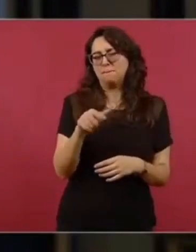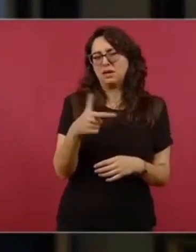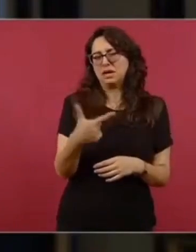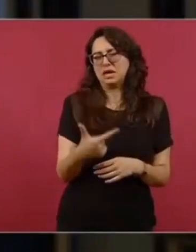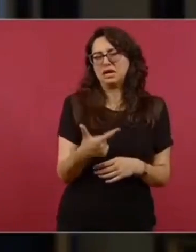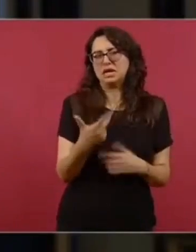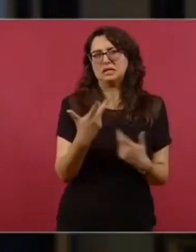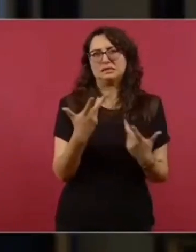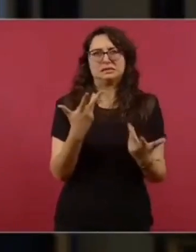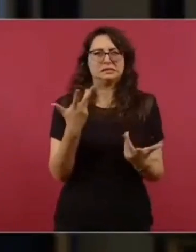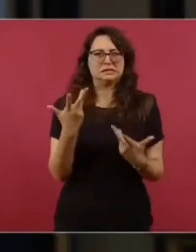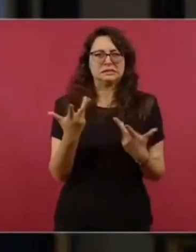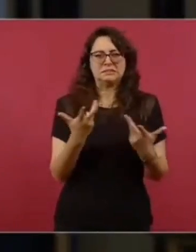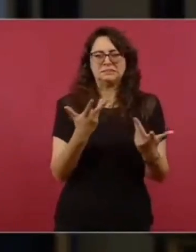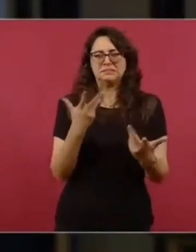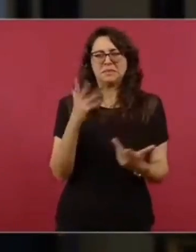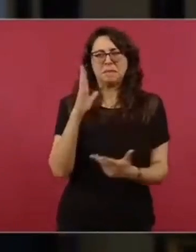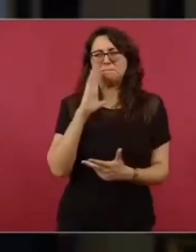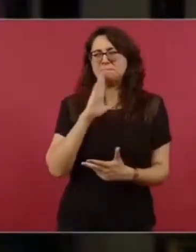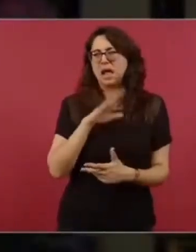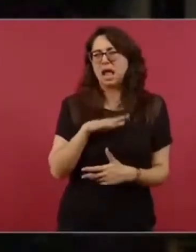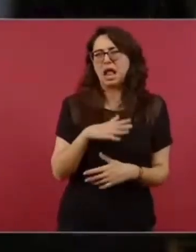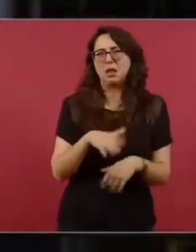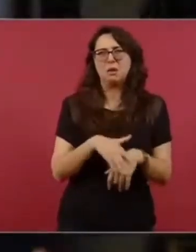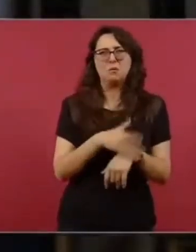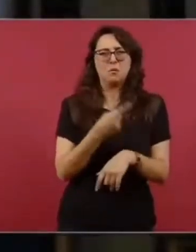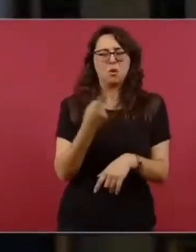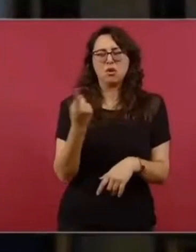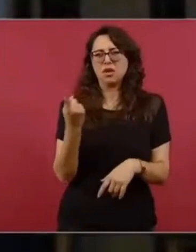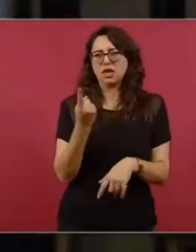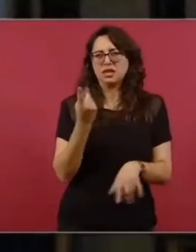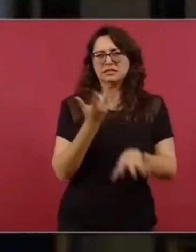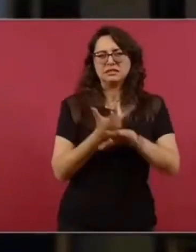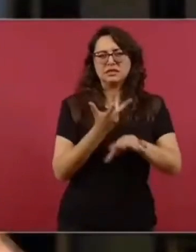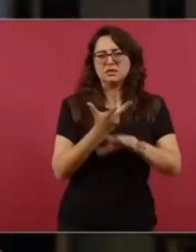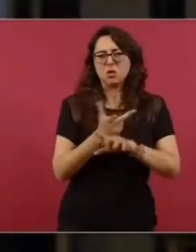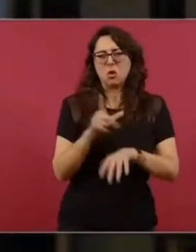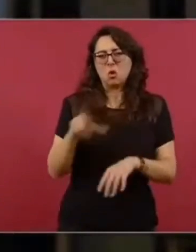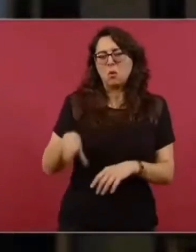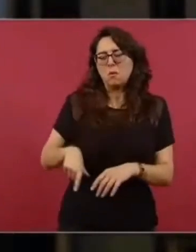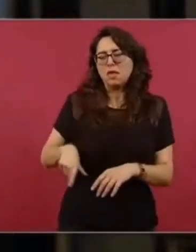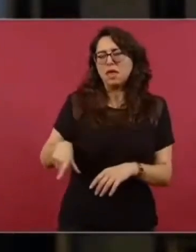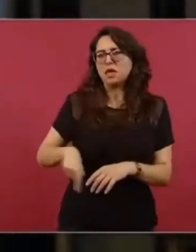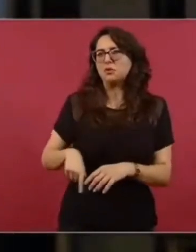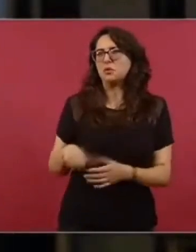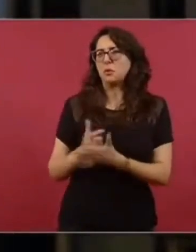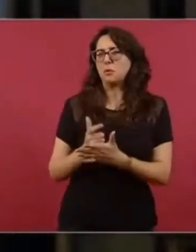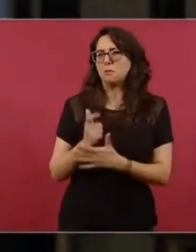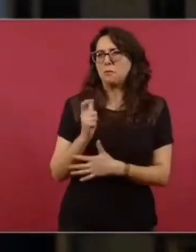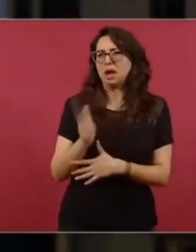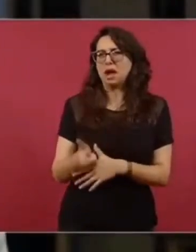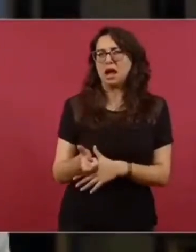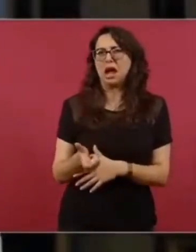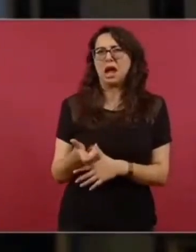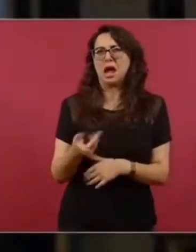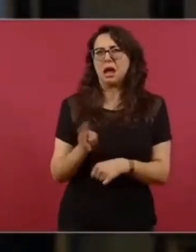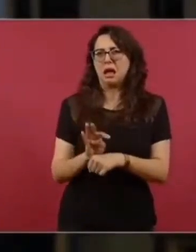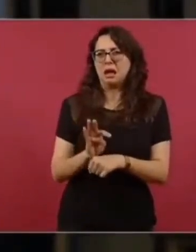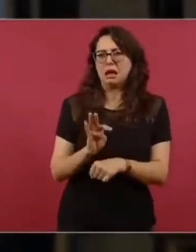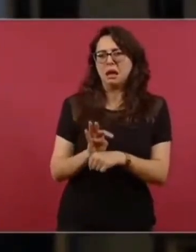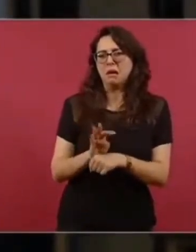el gobierno de los Estados Unidos se gasta una millonada en subsidiar a los